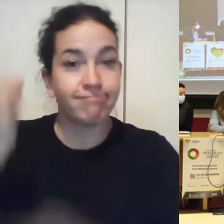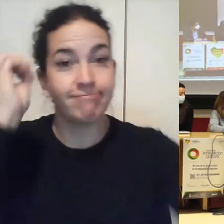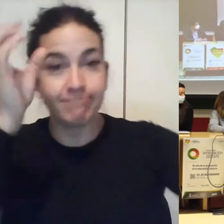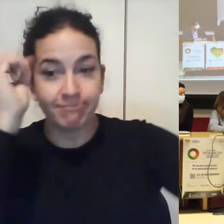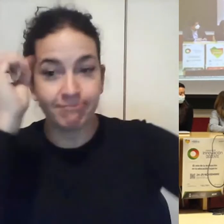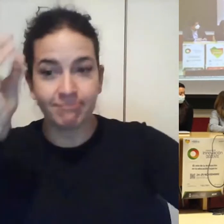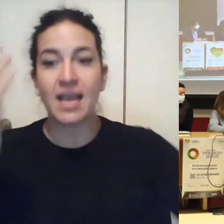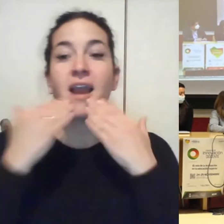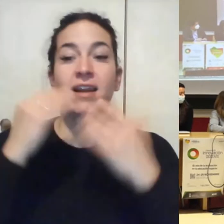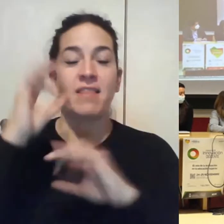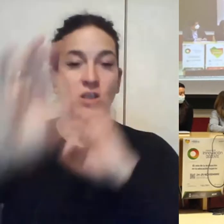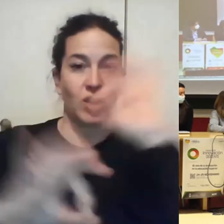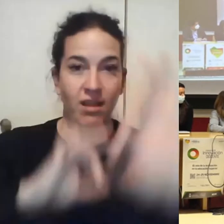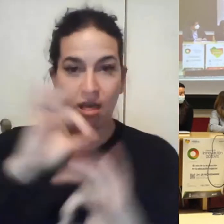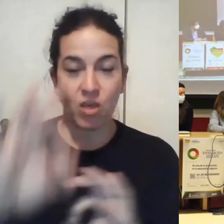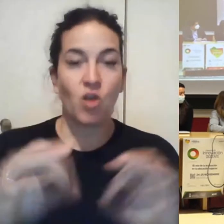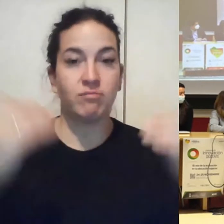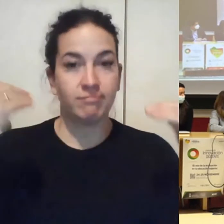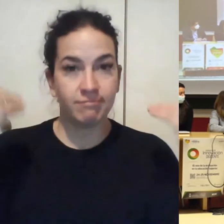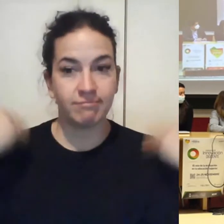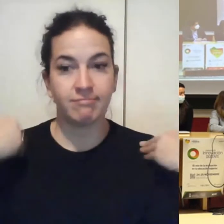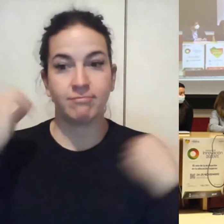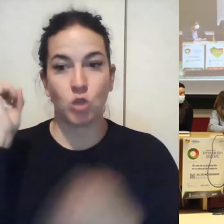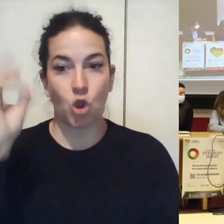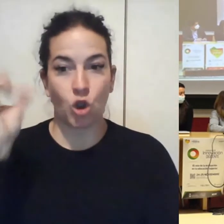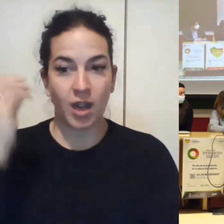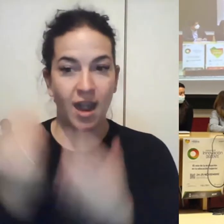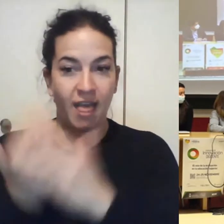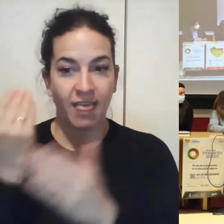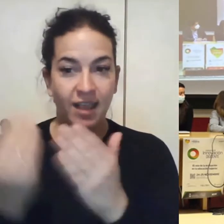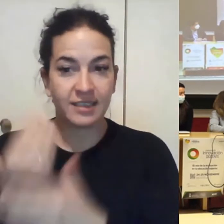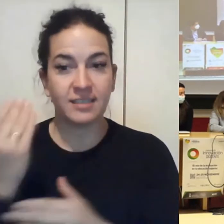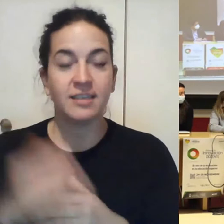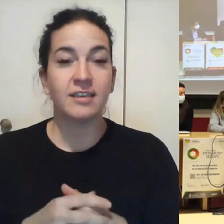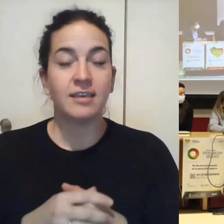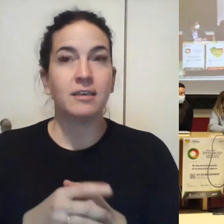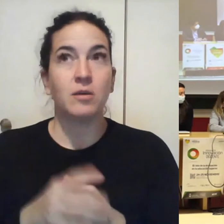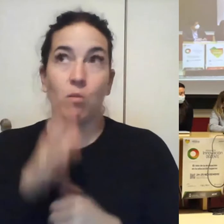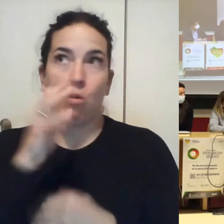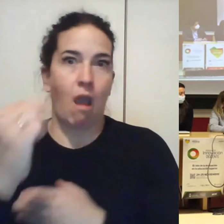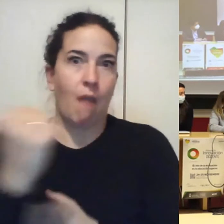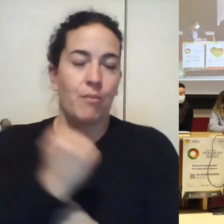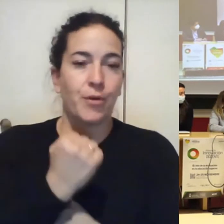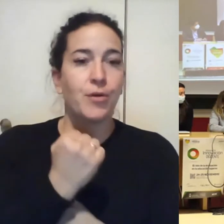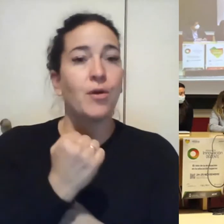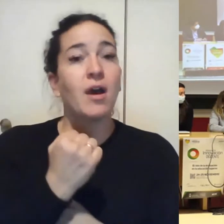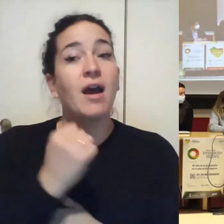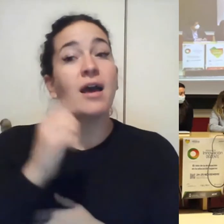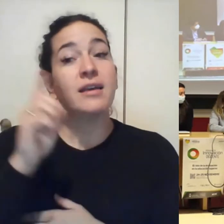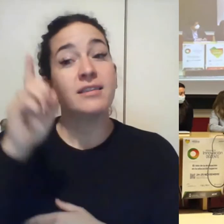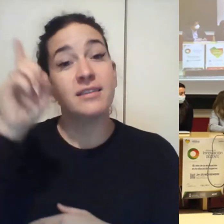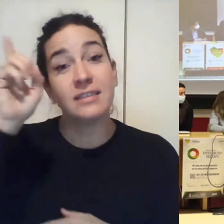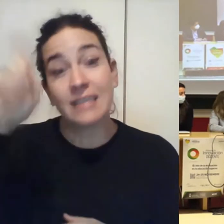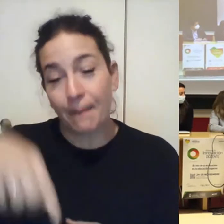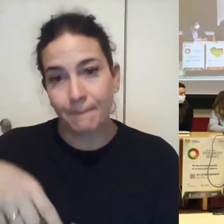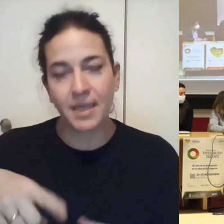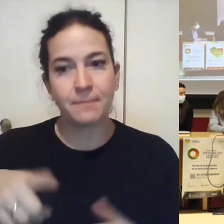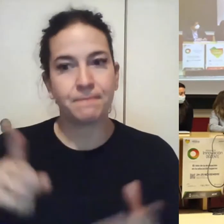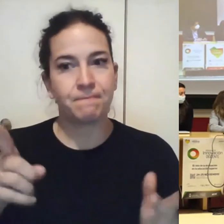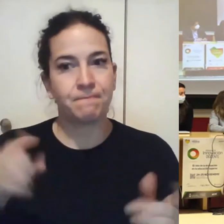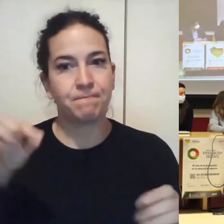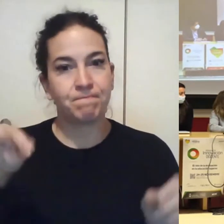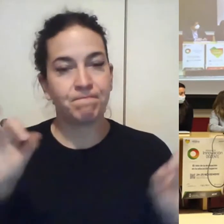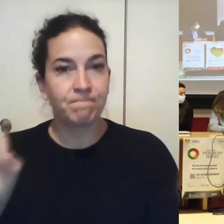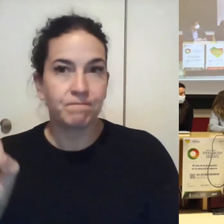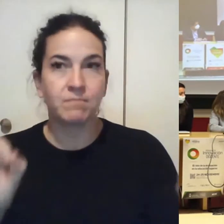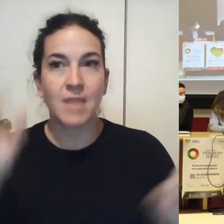la organización de las jornadas todo el apoyo, y también que hayan tenido en cuenta, pues dentro del marco de